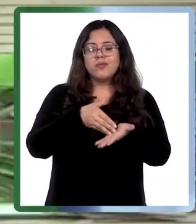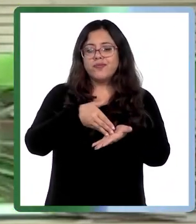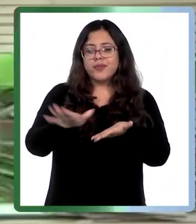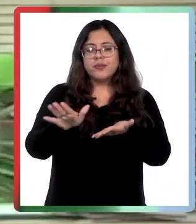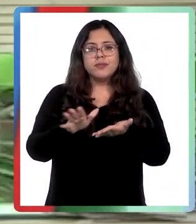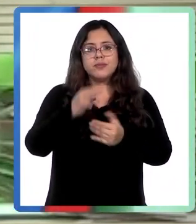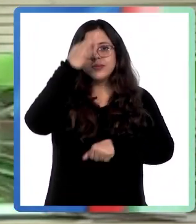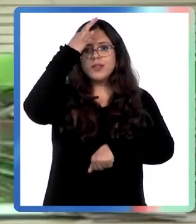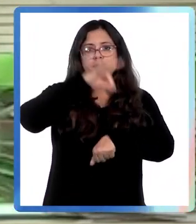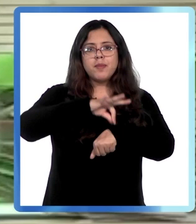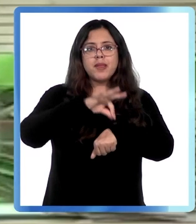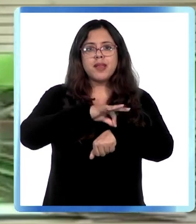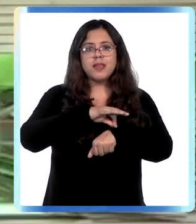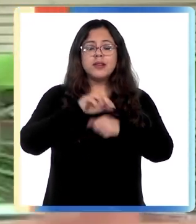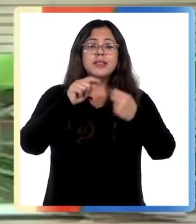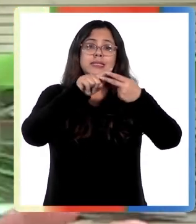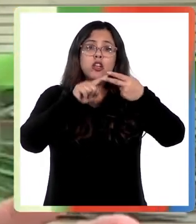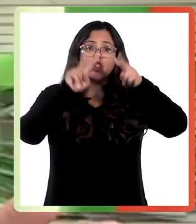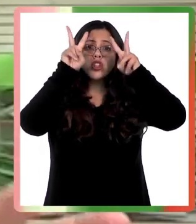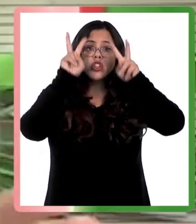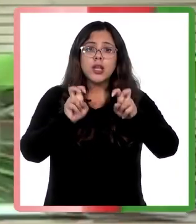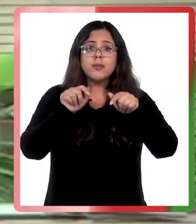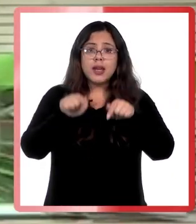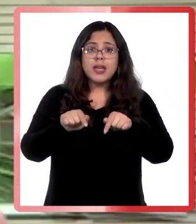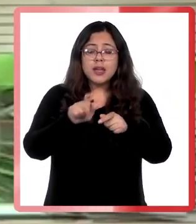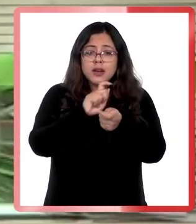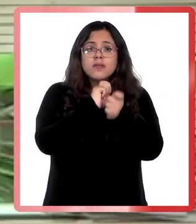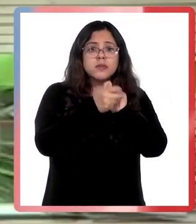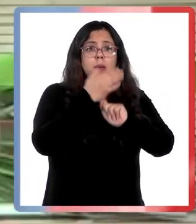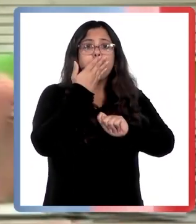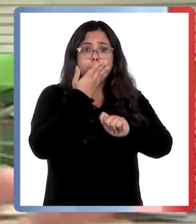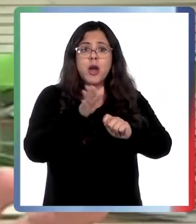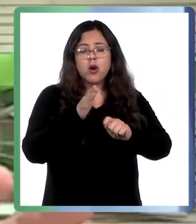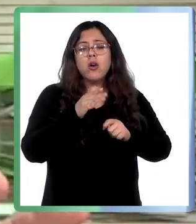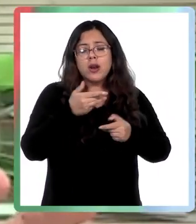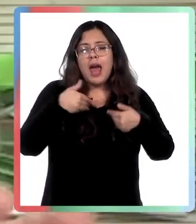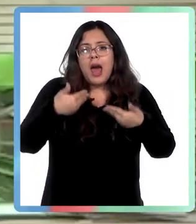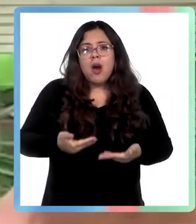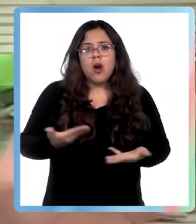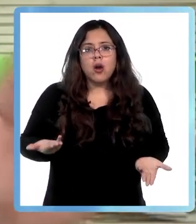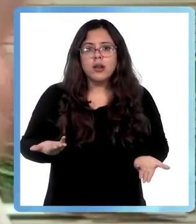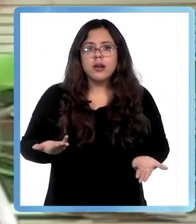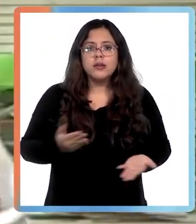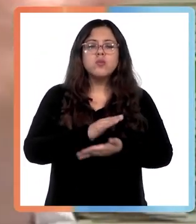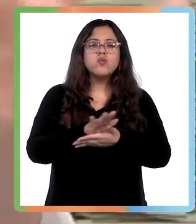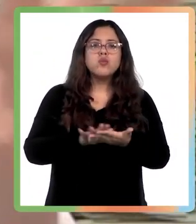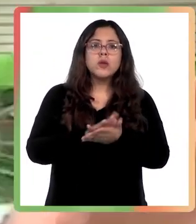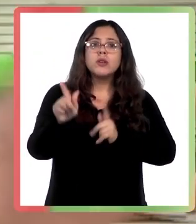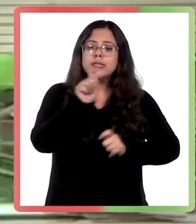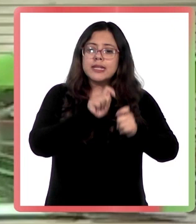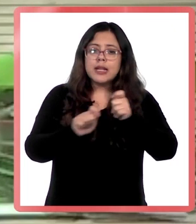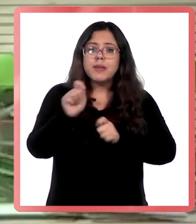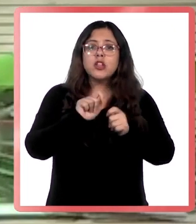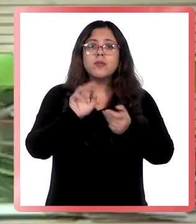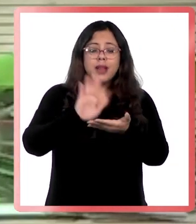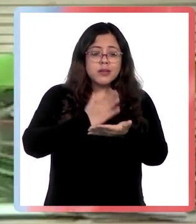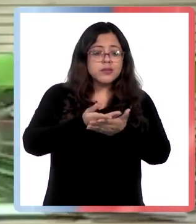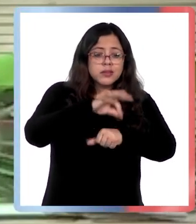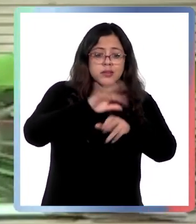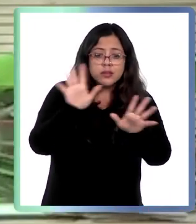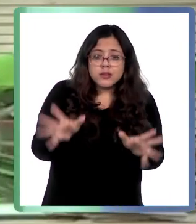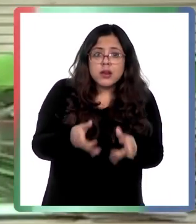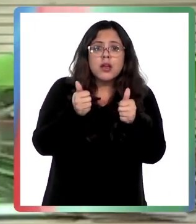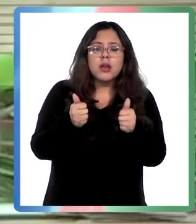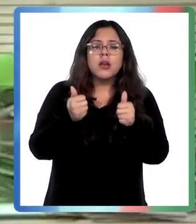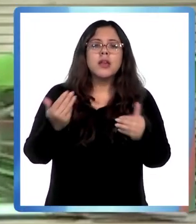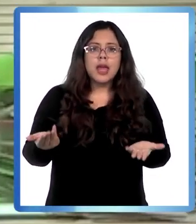enfermedad. Y en los dos lados, las cosas han mejorado un montón. Entonces, por ejemplo, en el tratamiento curativo,